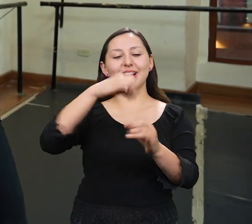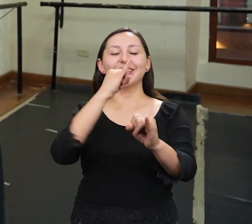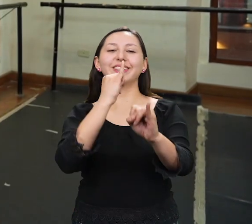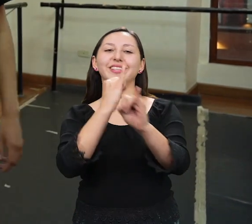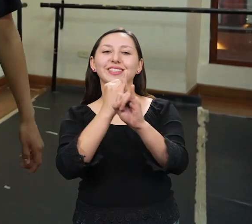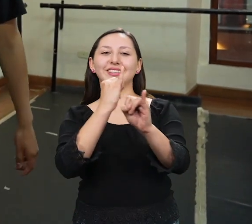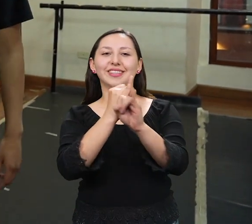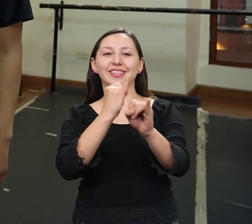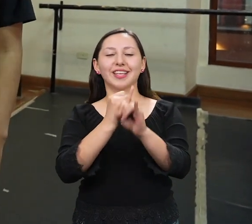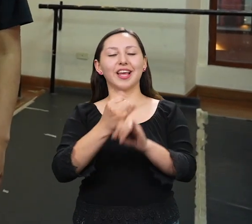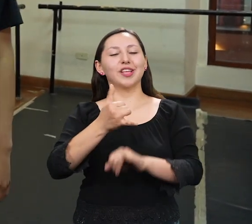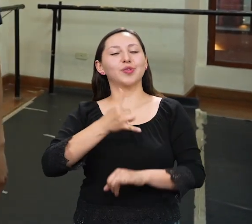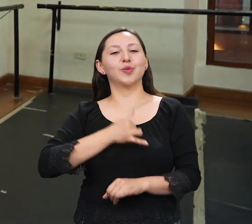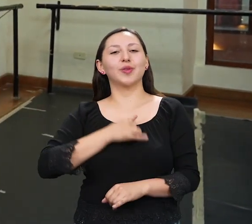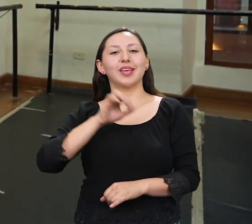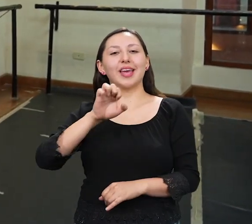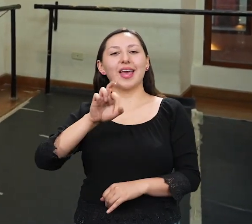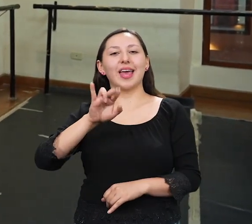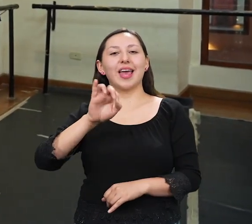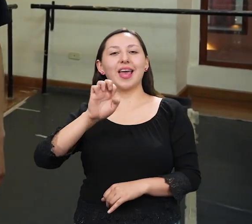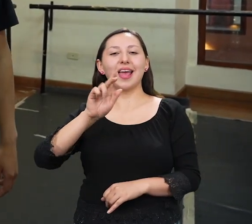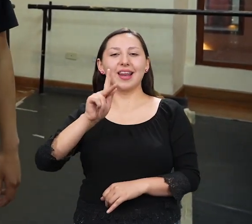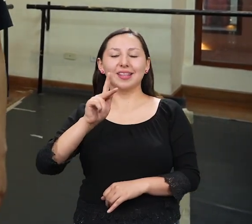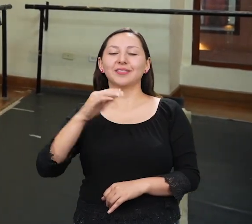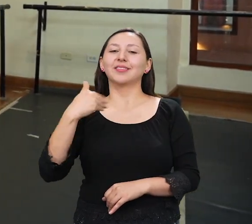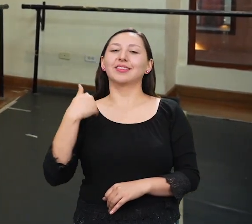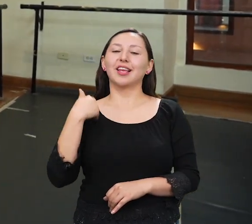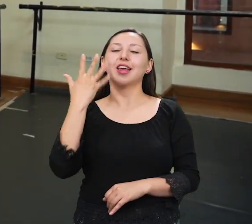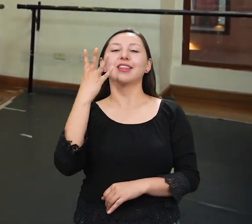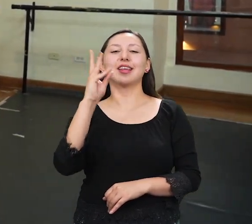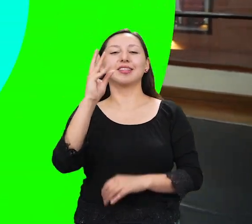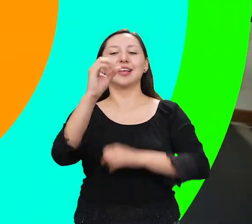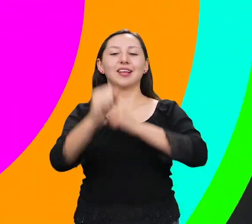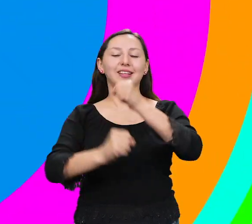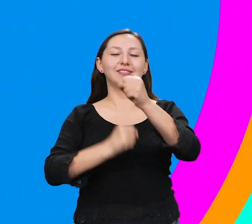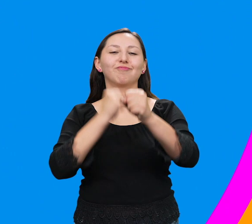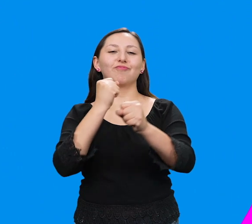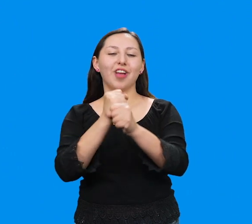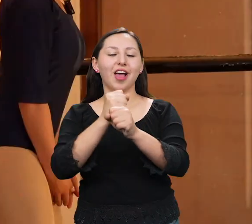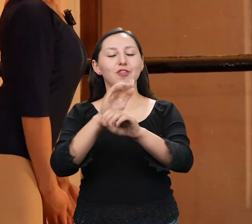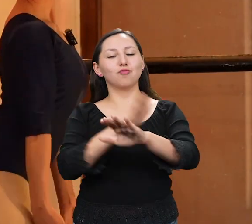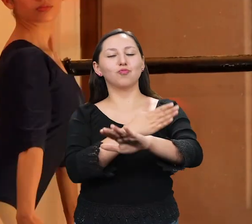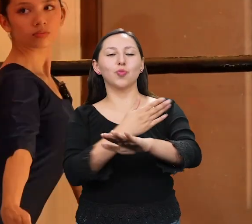Hola, soy Eric Guamán, tengo 16 años y estudio en el Conservatorio Frederic Astor.